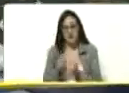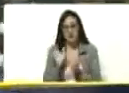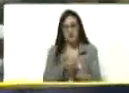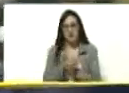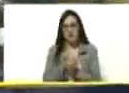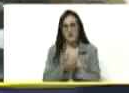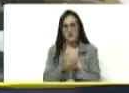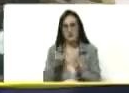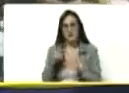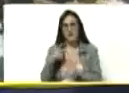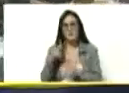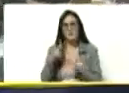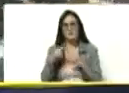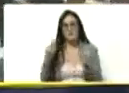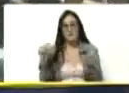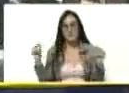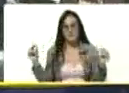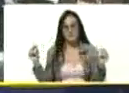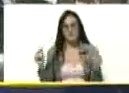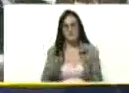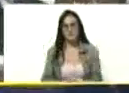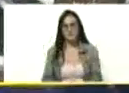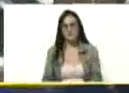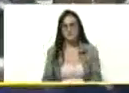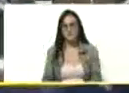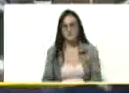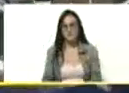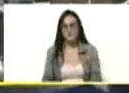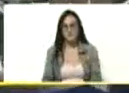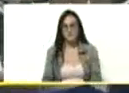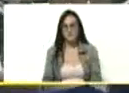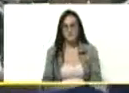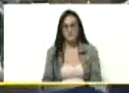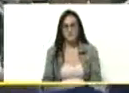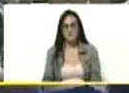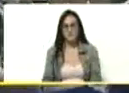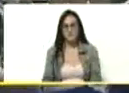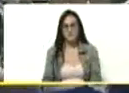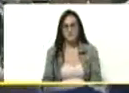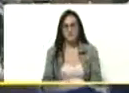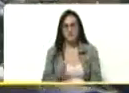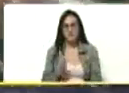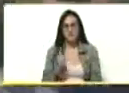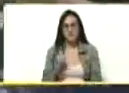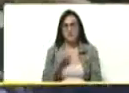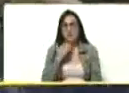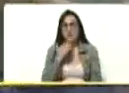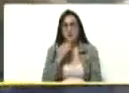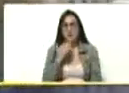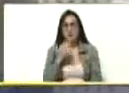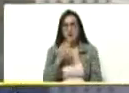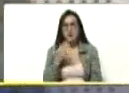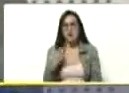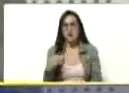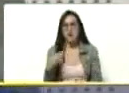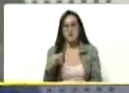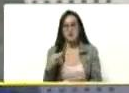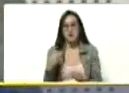y a Panamá were not uncommon. No eran algo infrecuente. It is unfortunate, however,